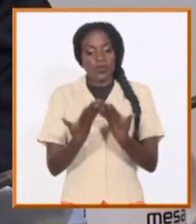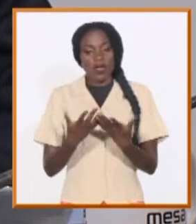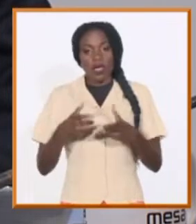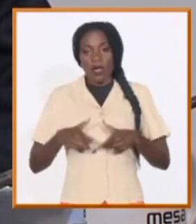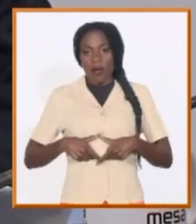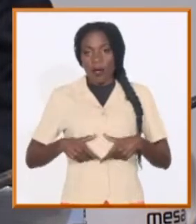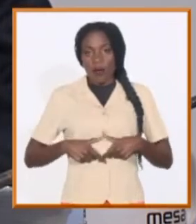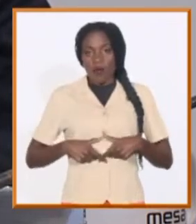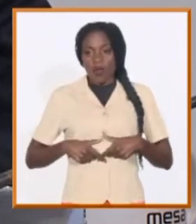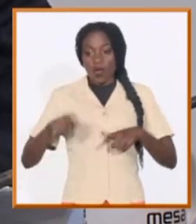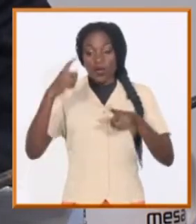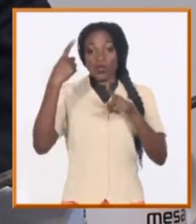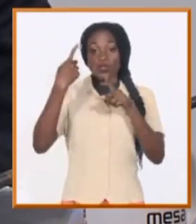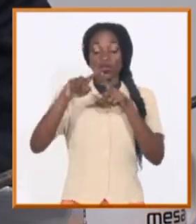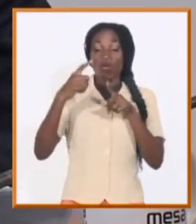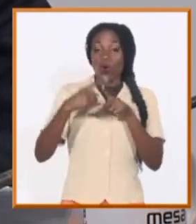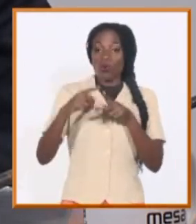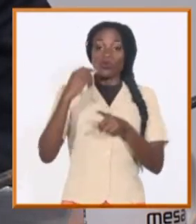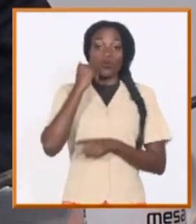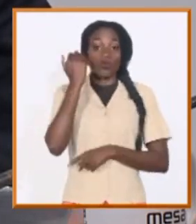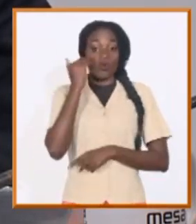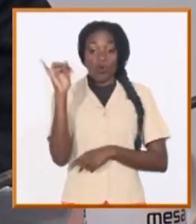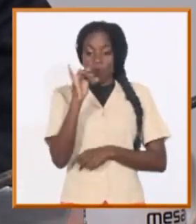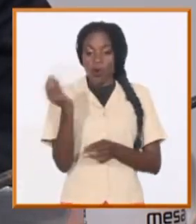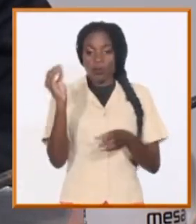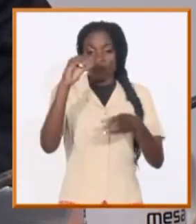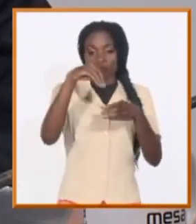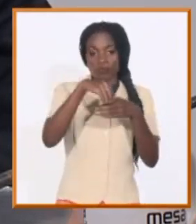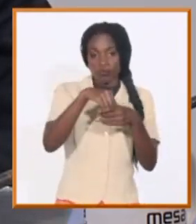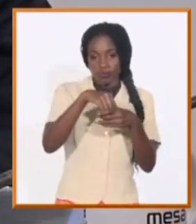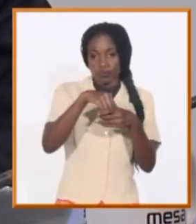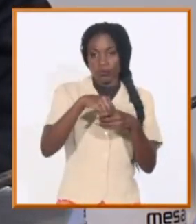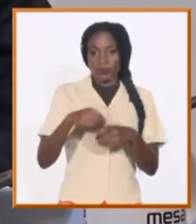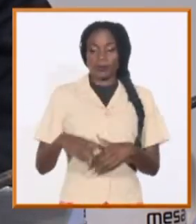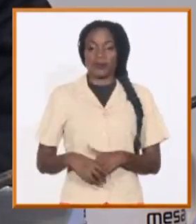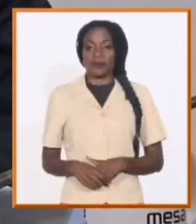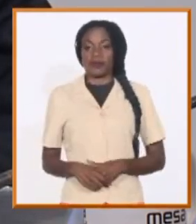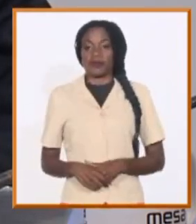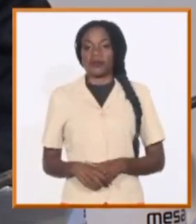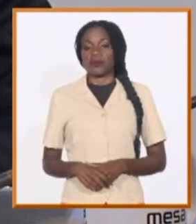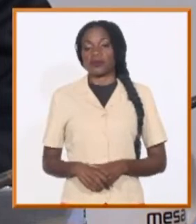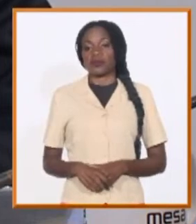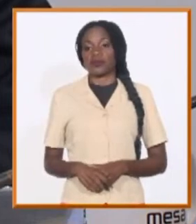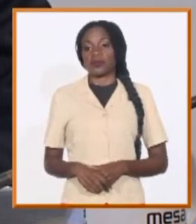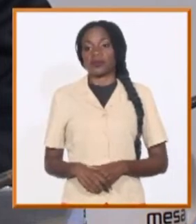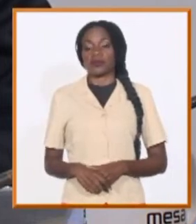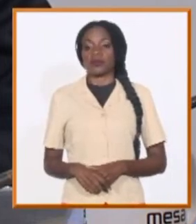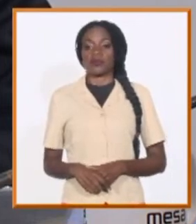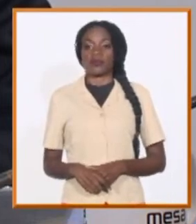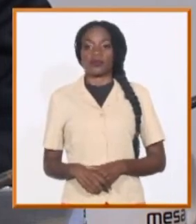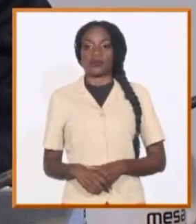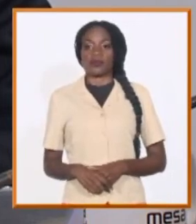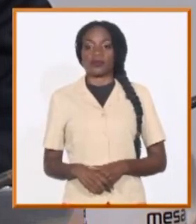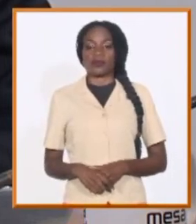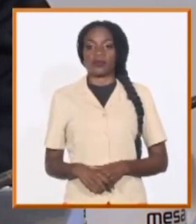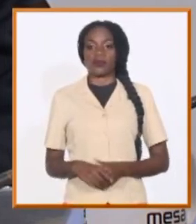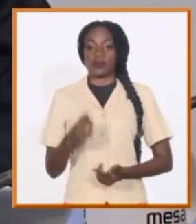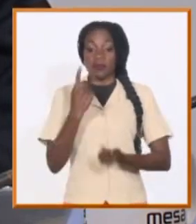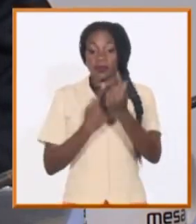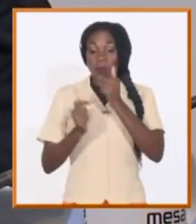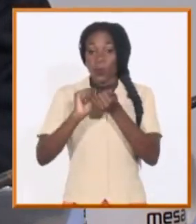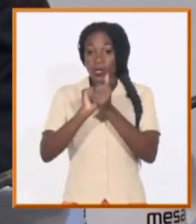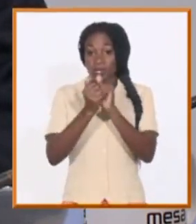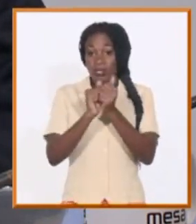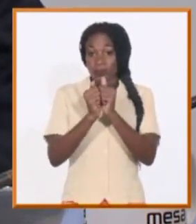contar las de otros colores que también incorporaron. Incluso algunas